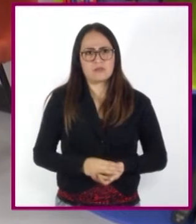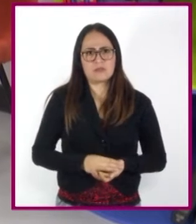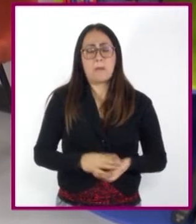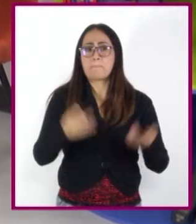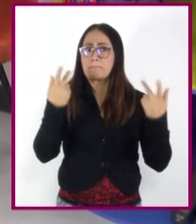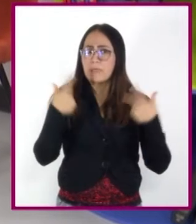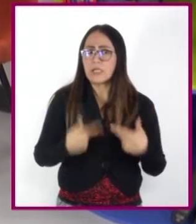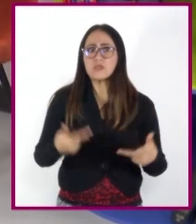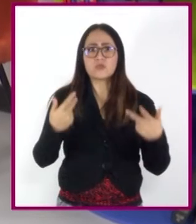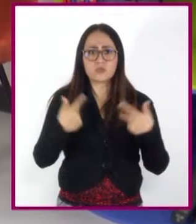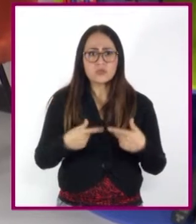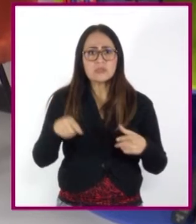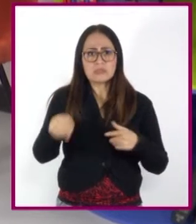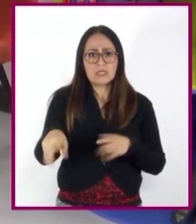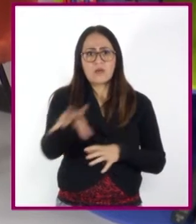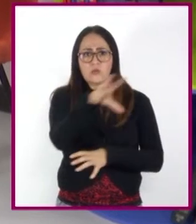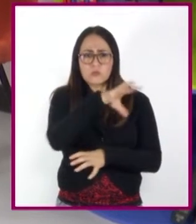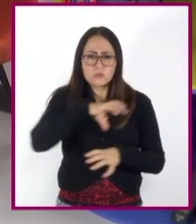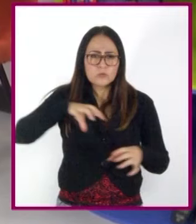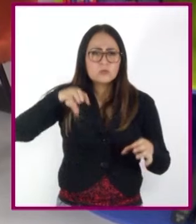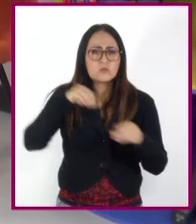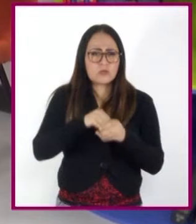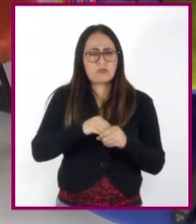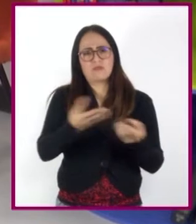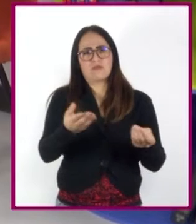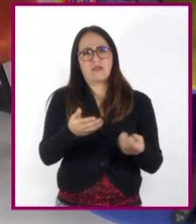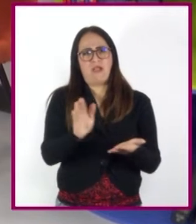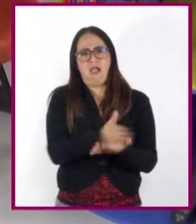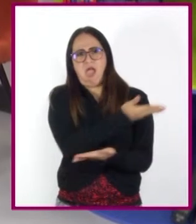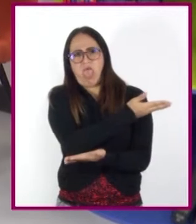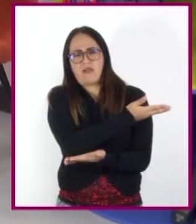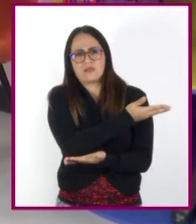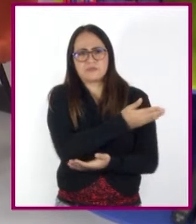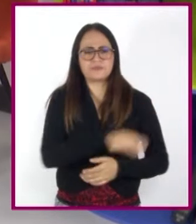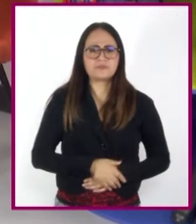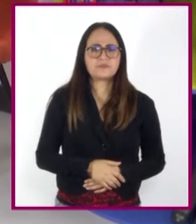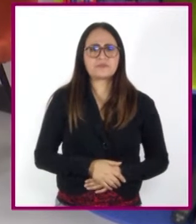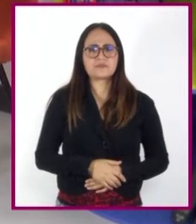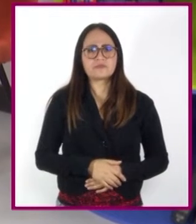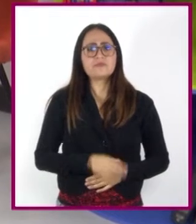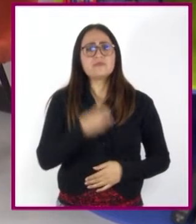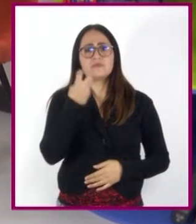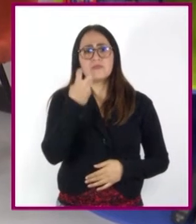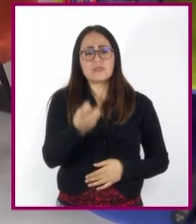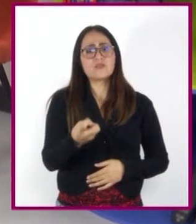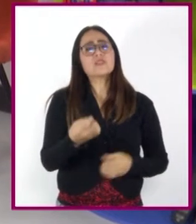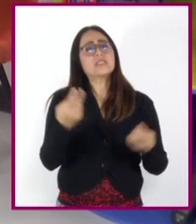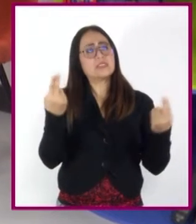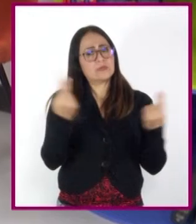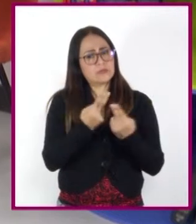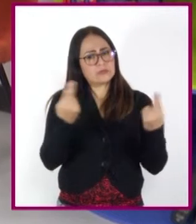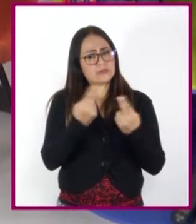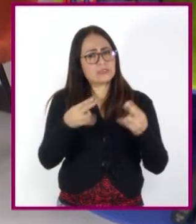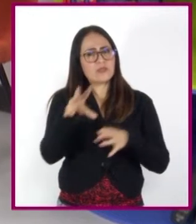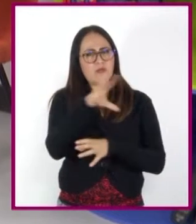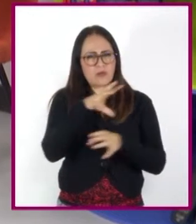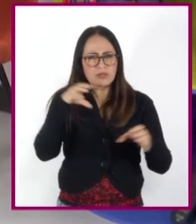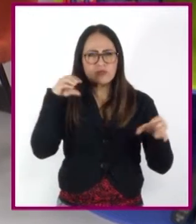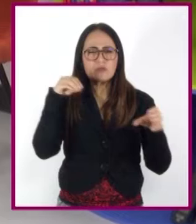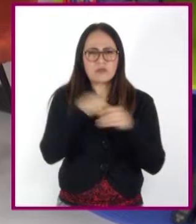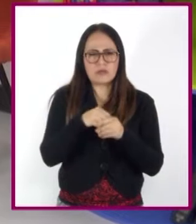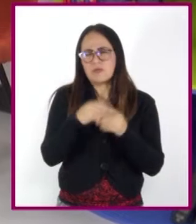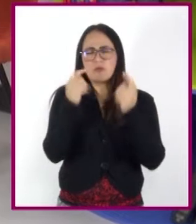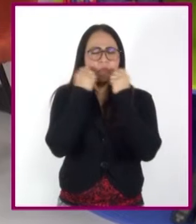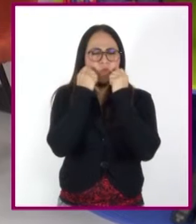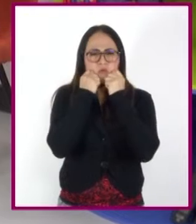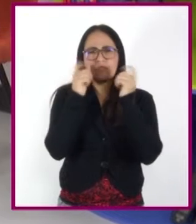individuos están incluidos en el foco de la exclusión social? Ahora, para hablar de la inclusión desde la discapacidad,